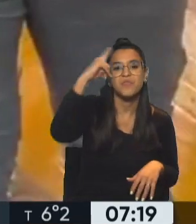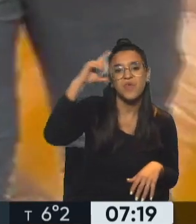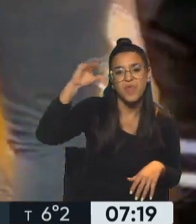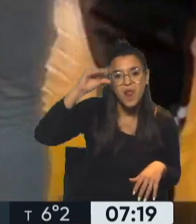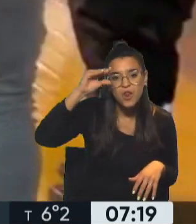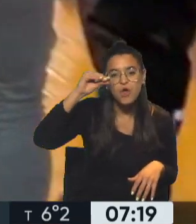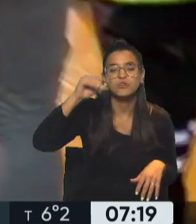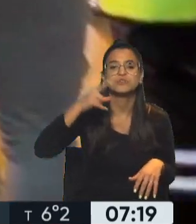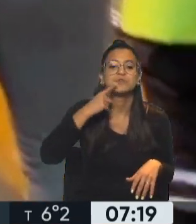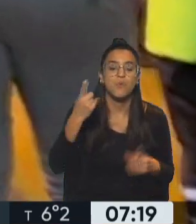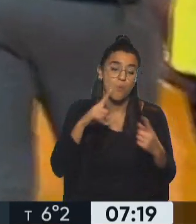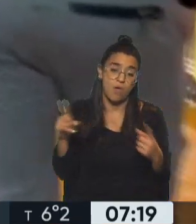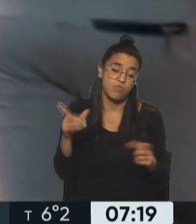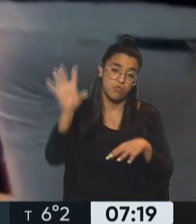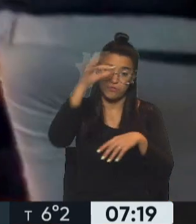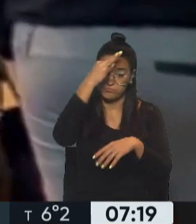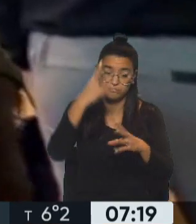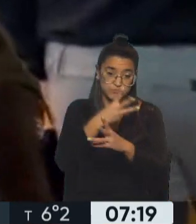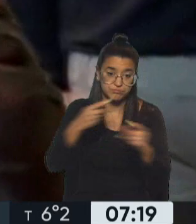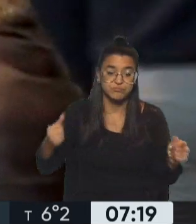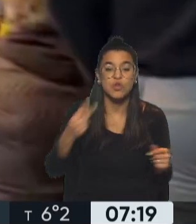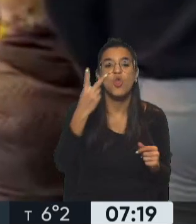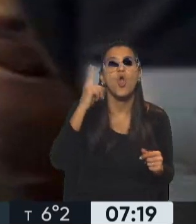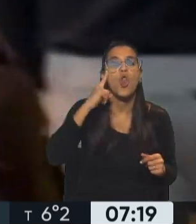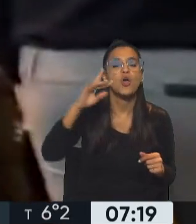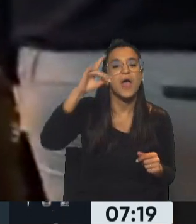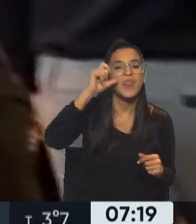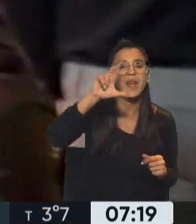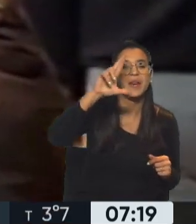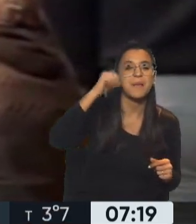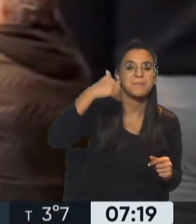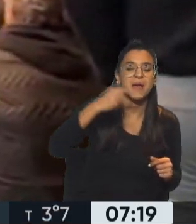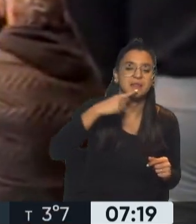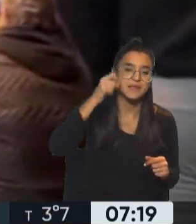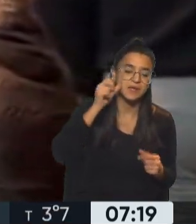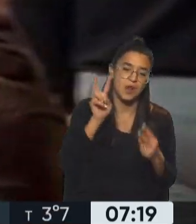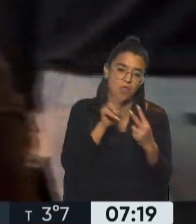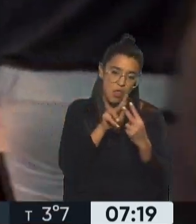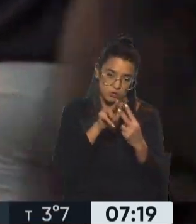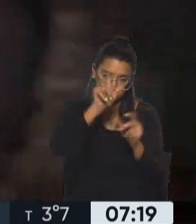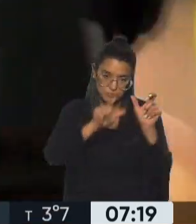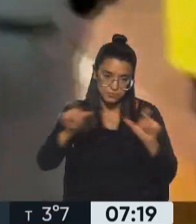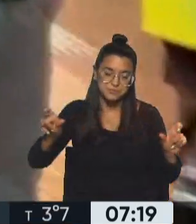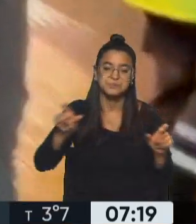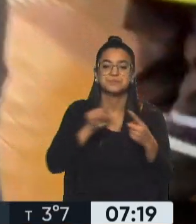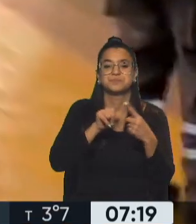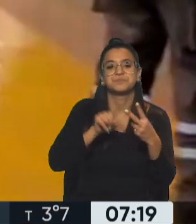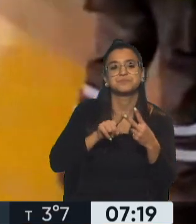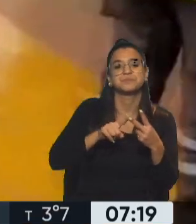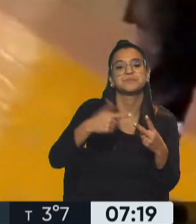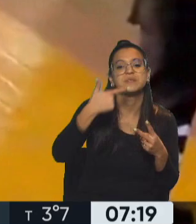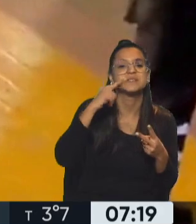horas, cuando terminó la función de la obra Dos Locas de Remate, como te decía, Solita y Verónica, Ginás, son las